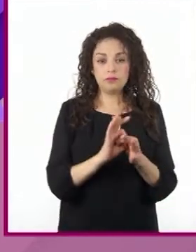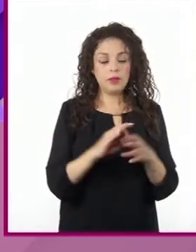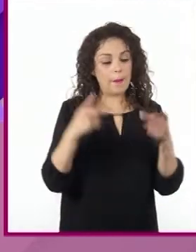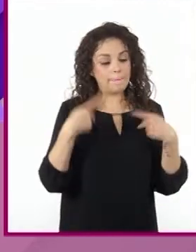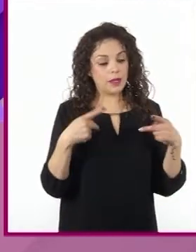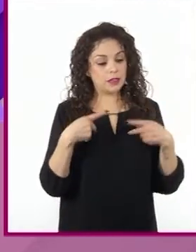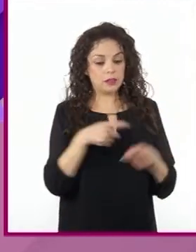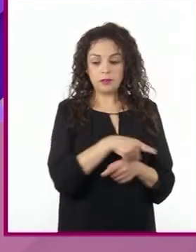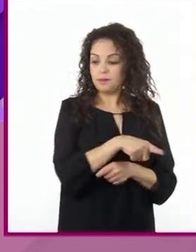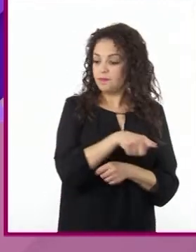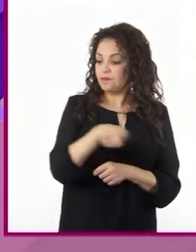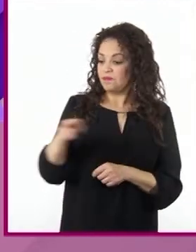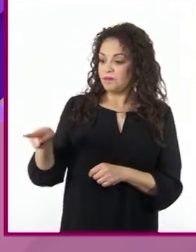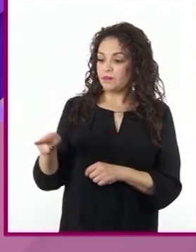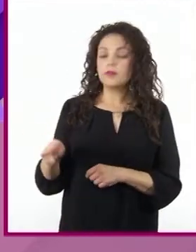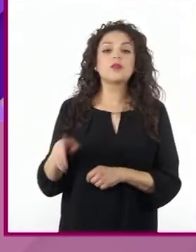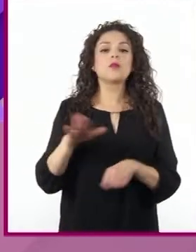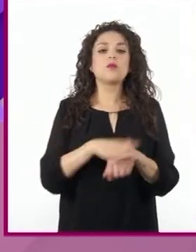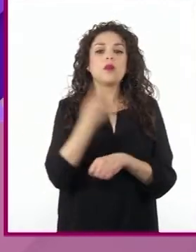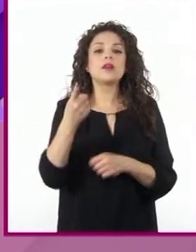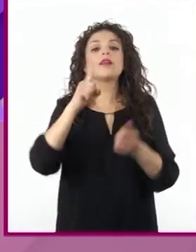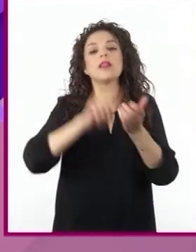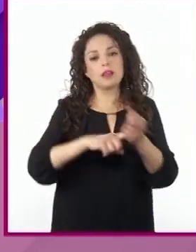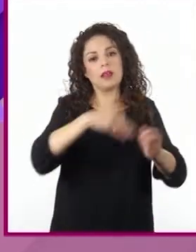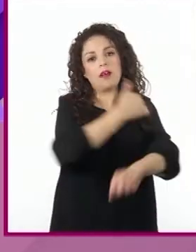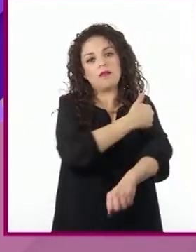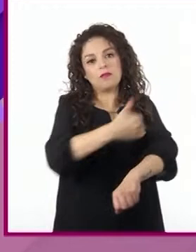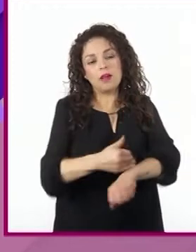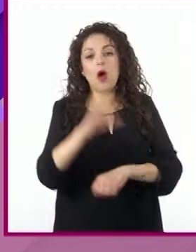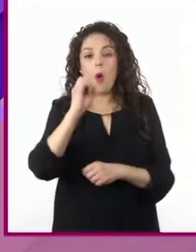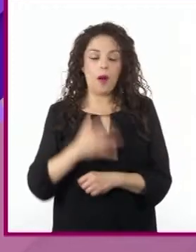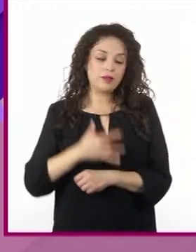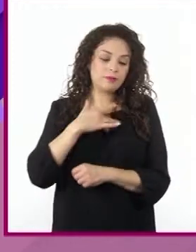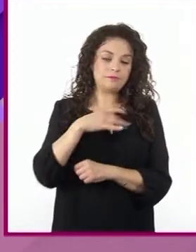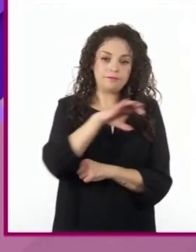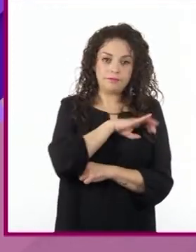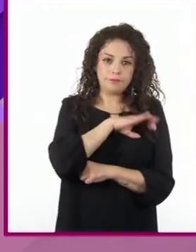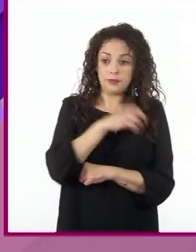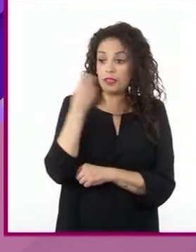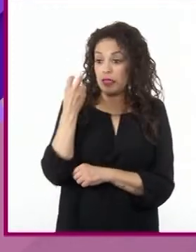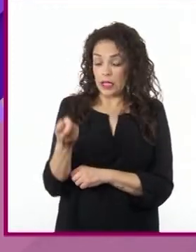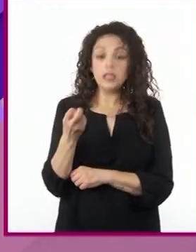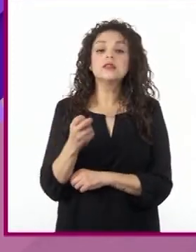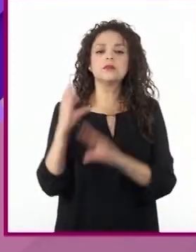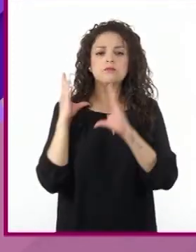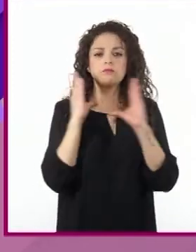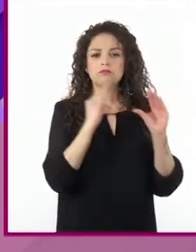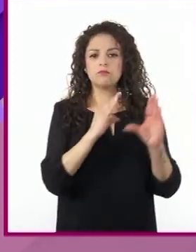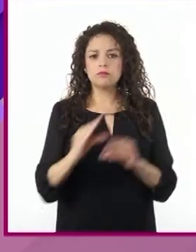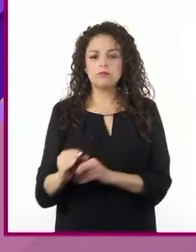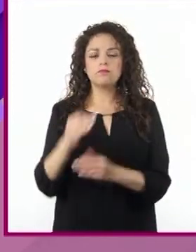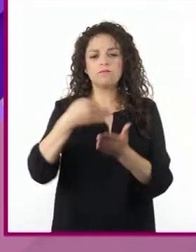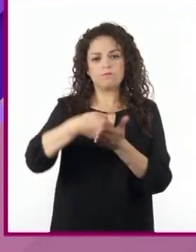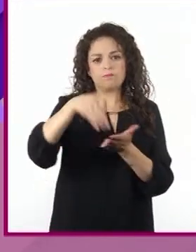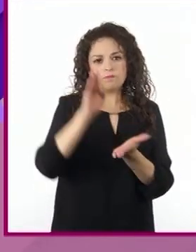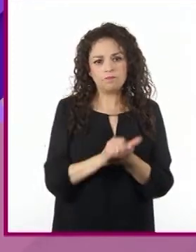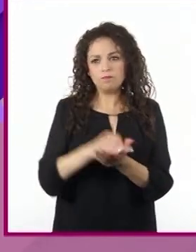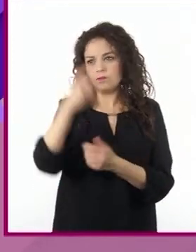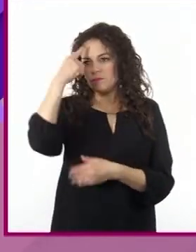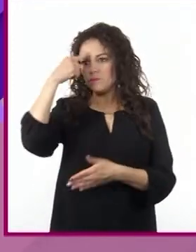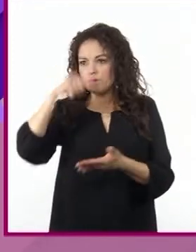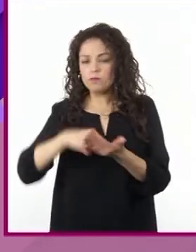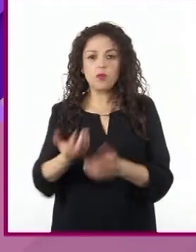individuos en razón de su parentesco o de sus afectos. En este se transmiten valores y creencias, así como